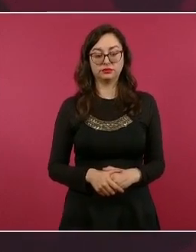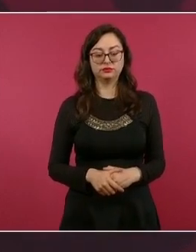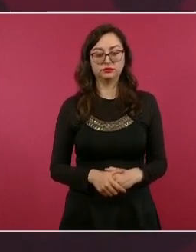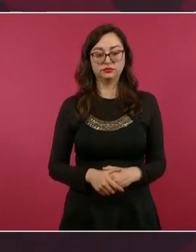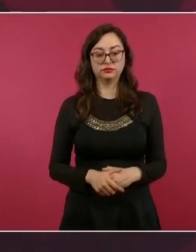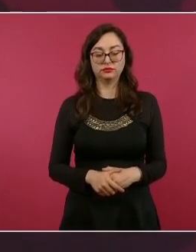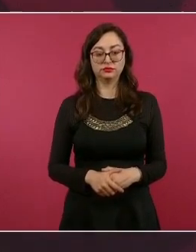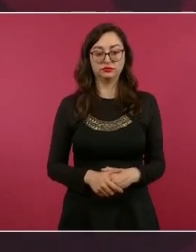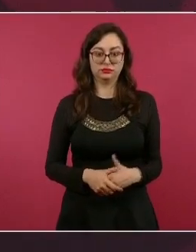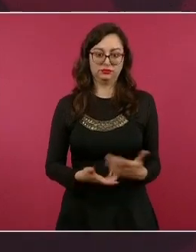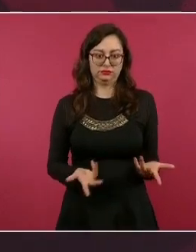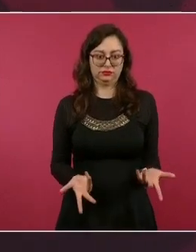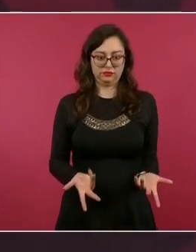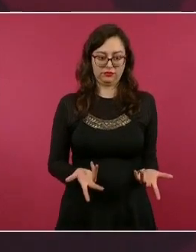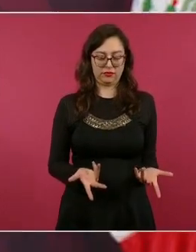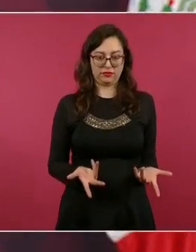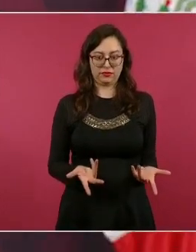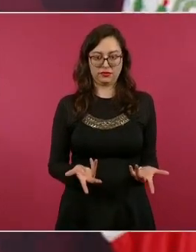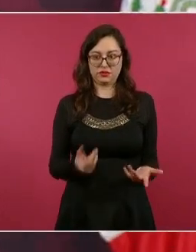llevar el agua